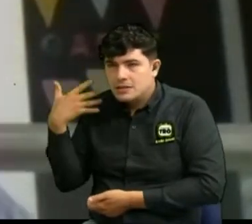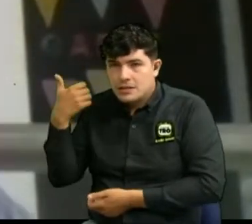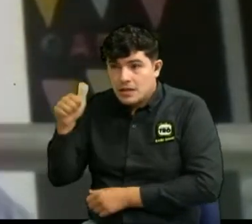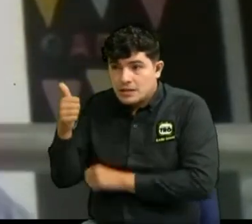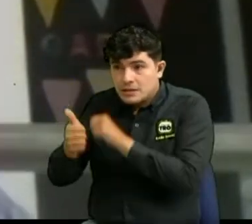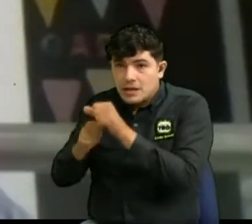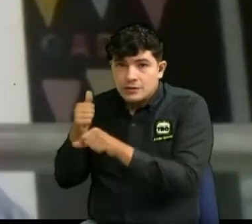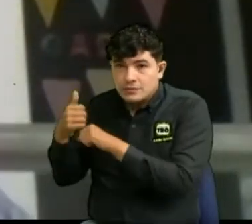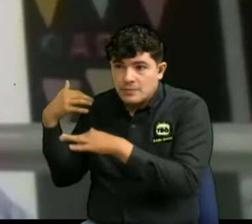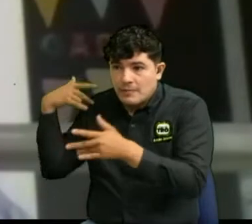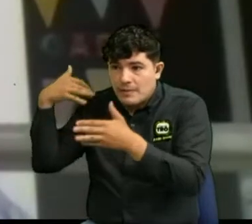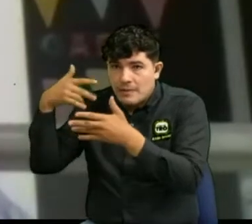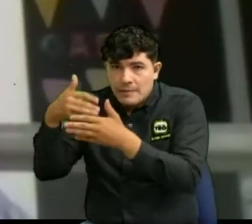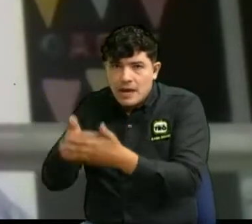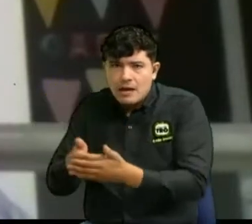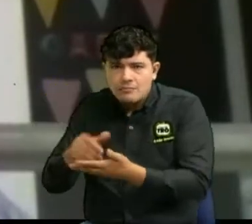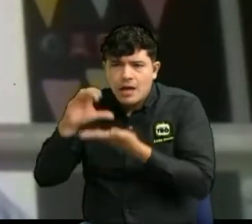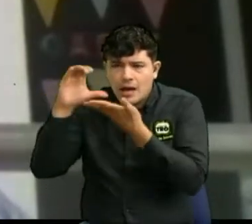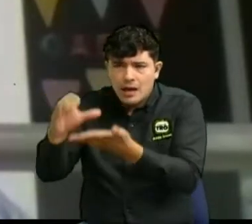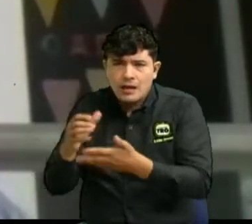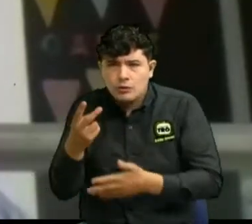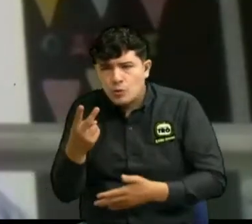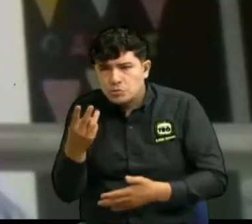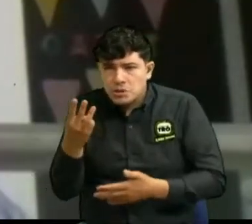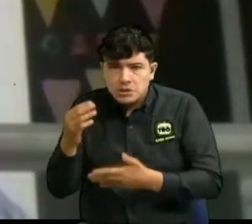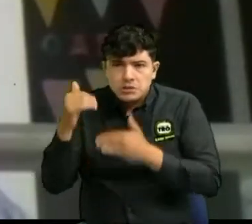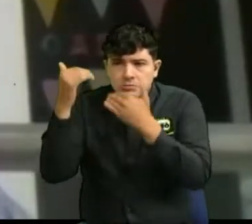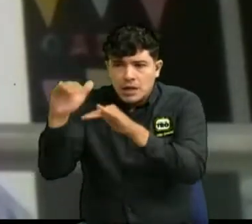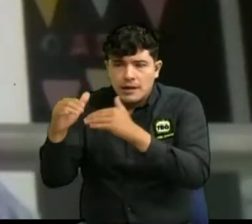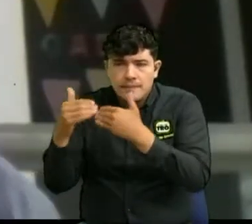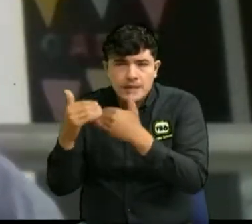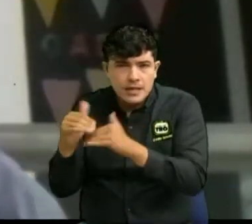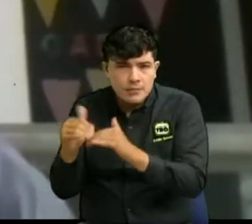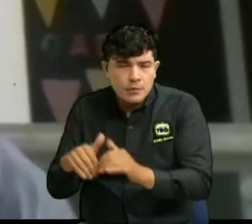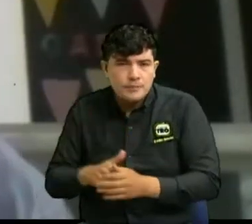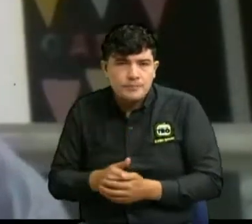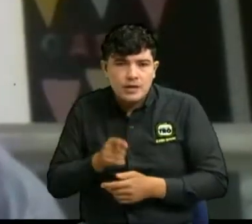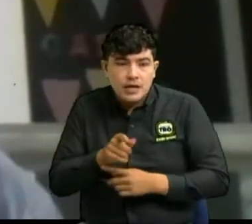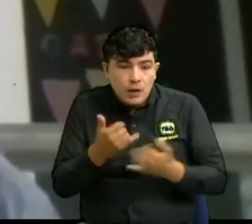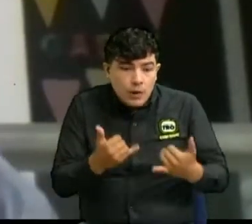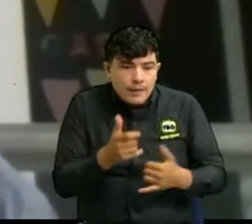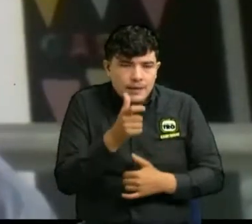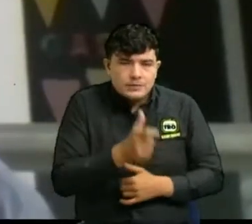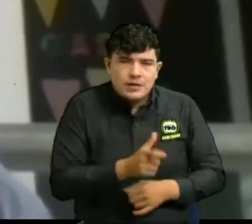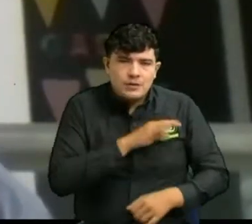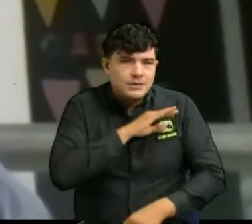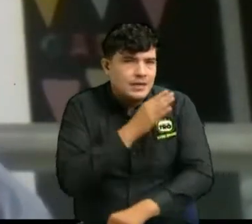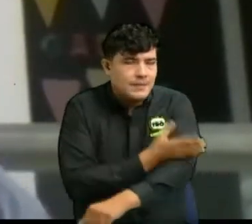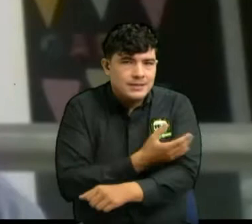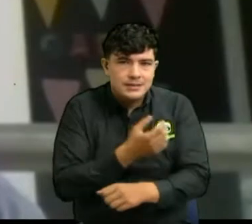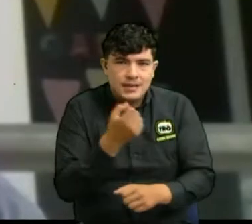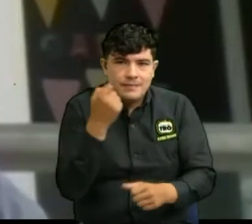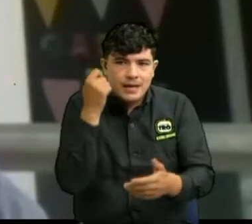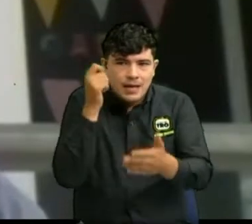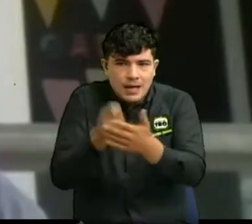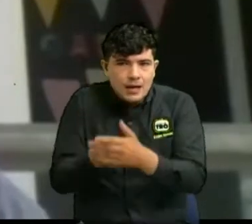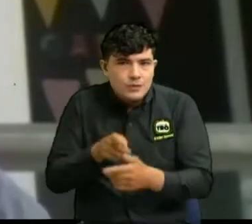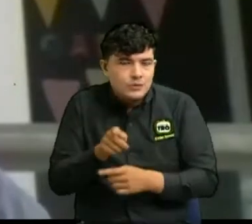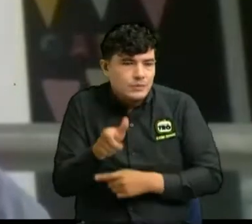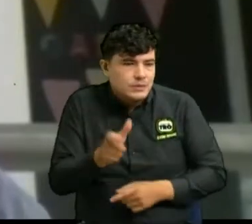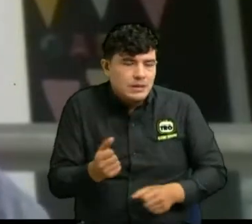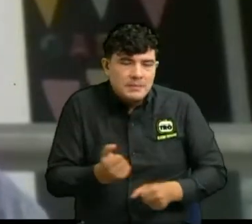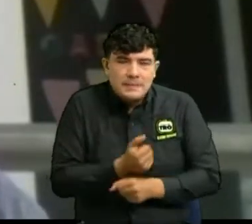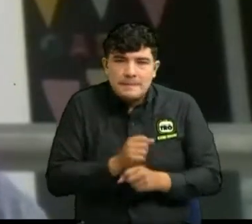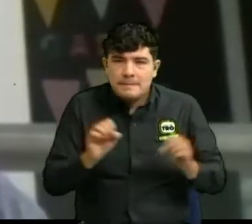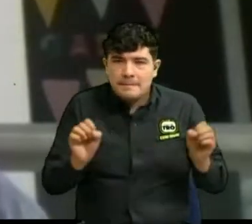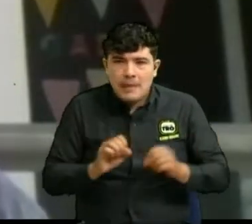mínimos. Tiene 58 años, le faltan 4. Él no tiene capacidad de pago ni como empleado ya desempleado ni como